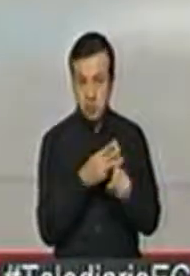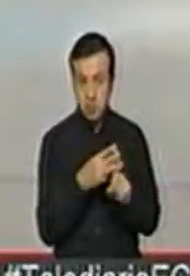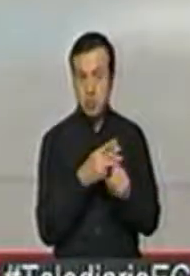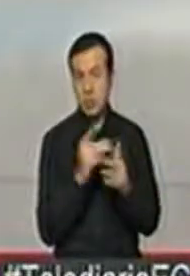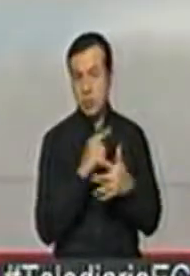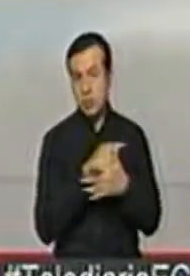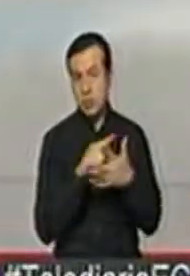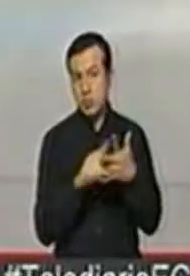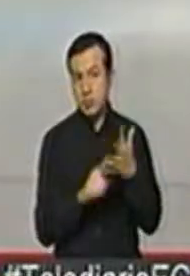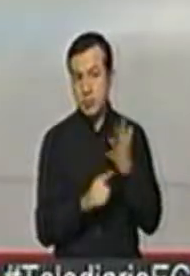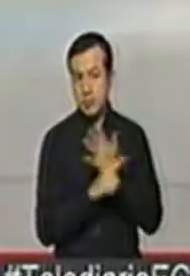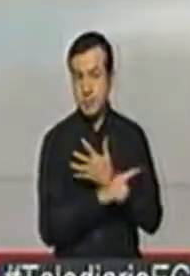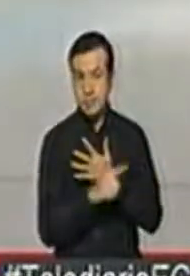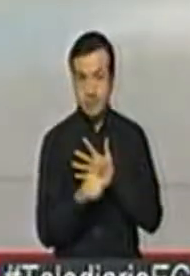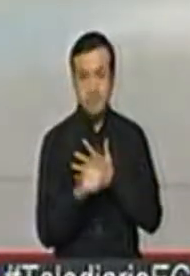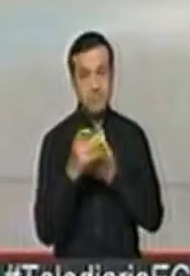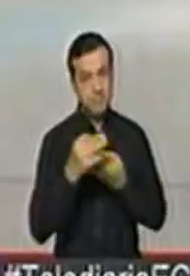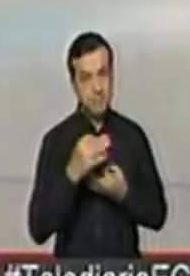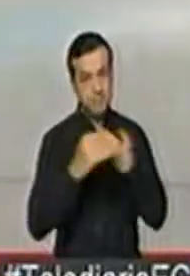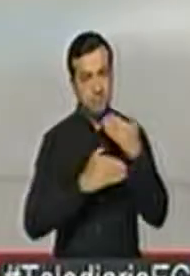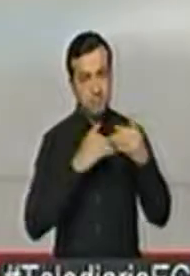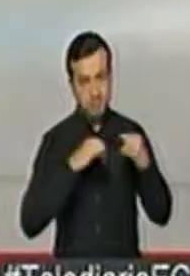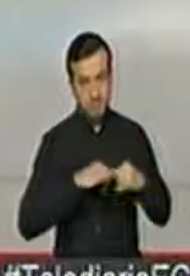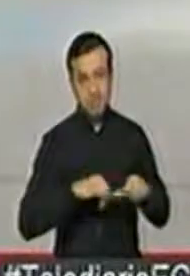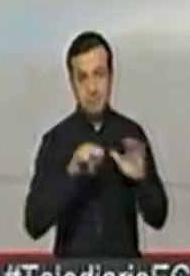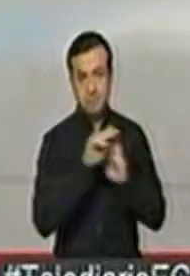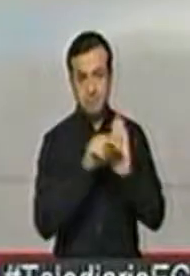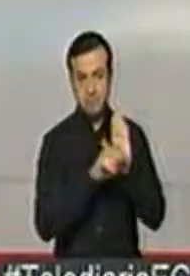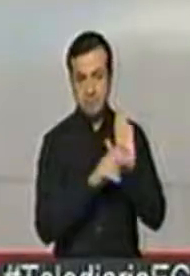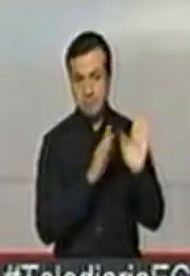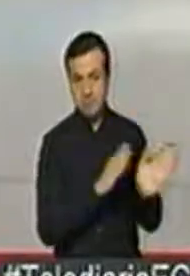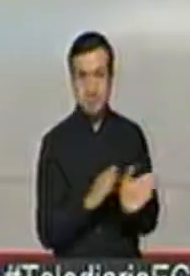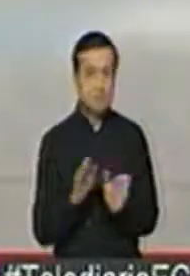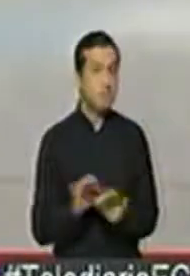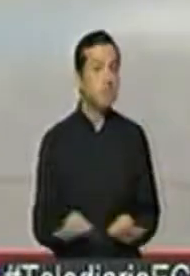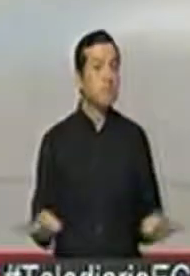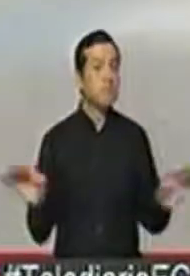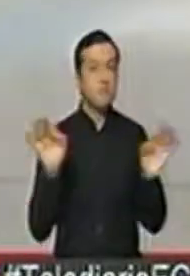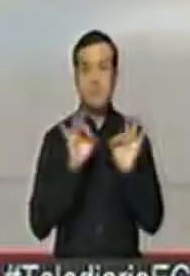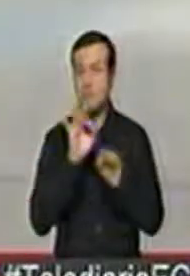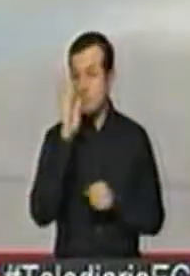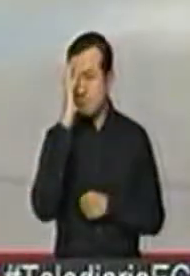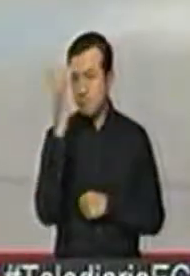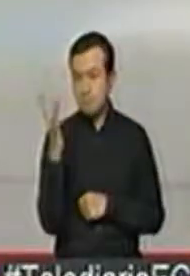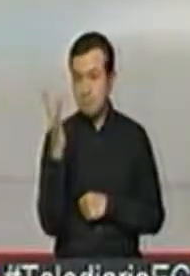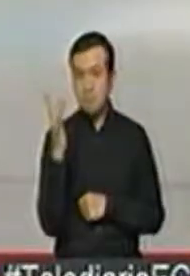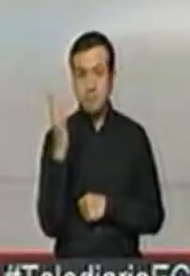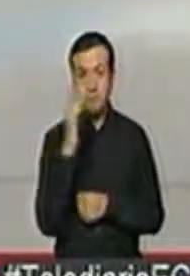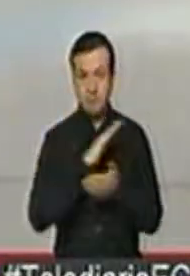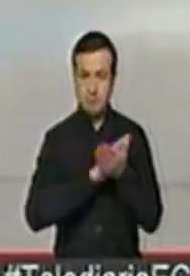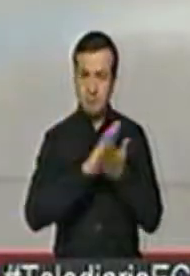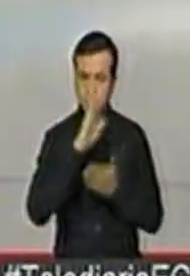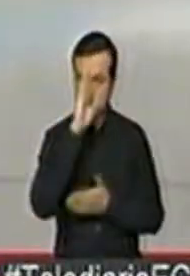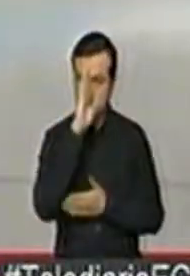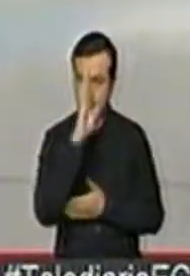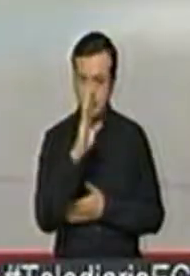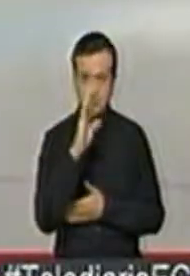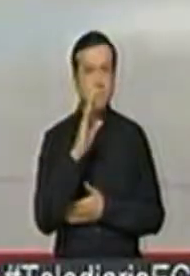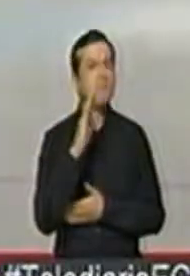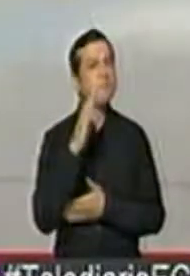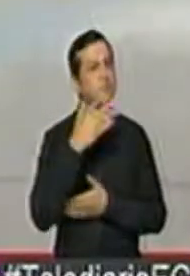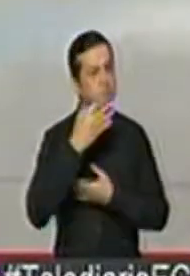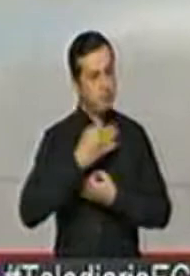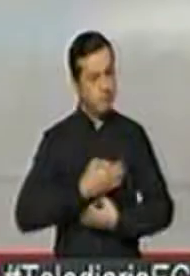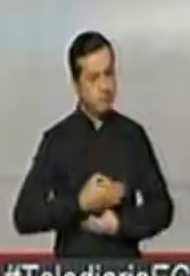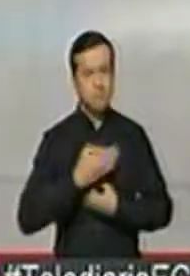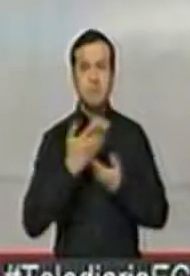para la correcta aplicación de la normativa. ¿Por qué es importante? Porque si hablamos de la transparencia, hablamos de la